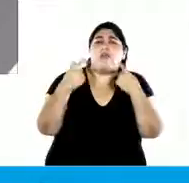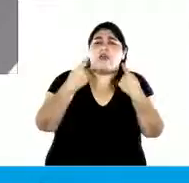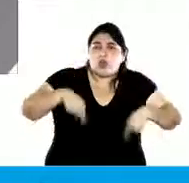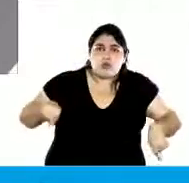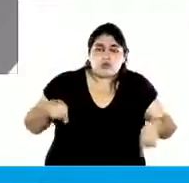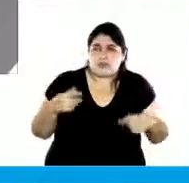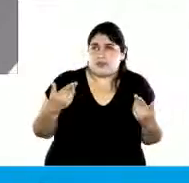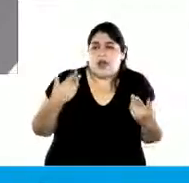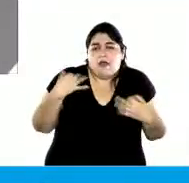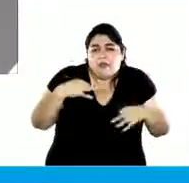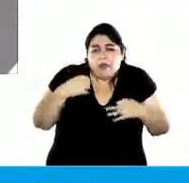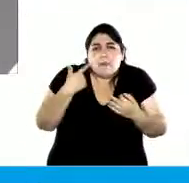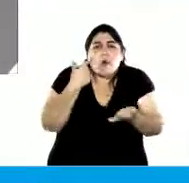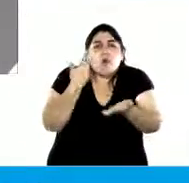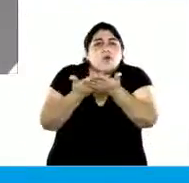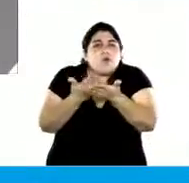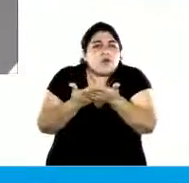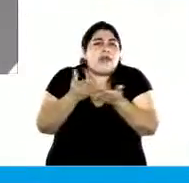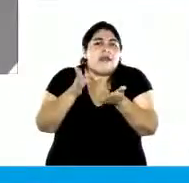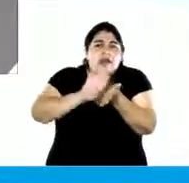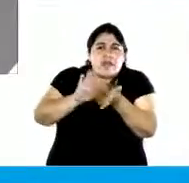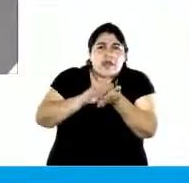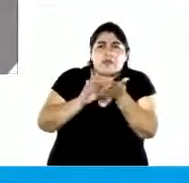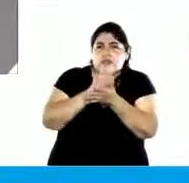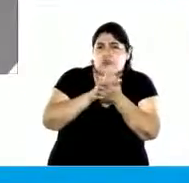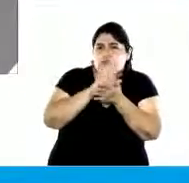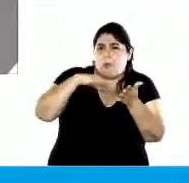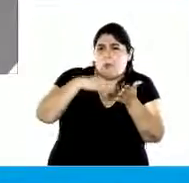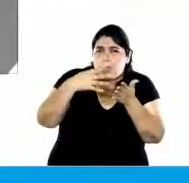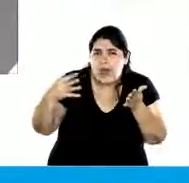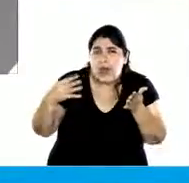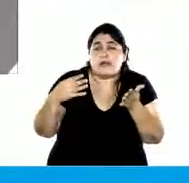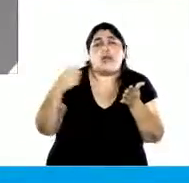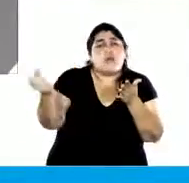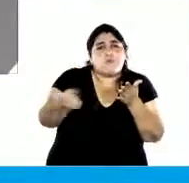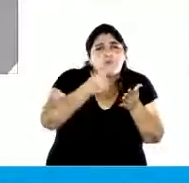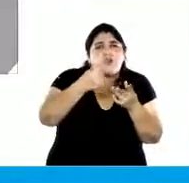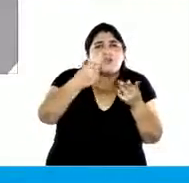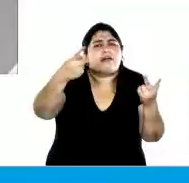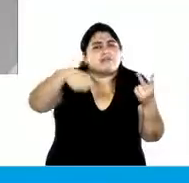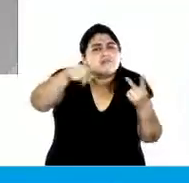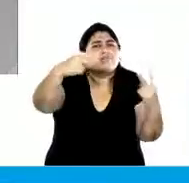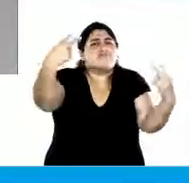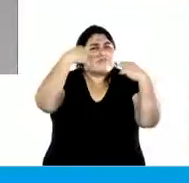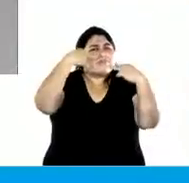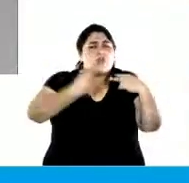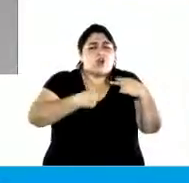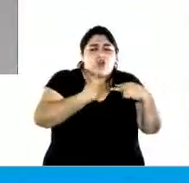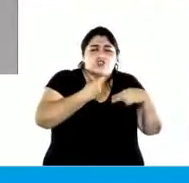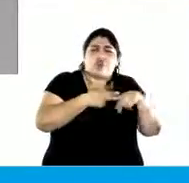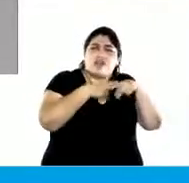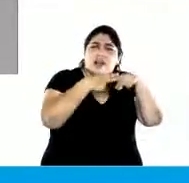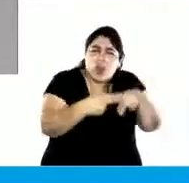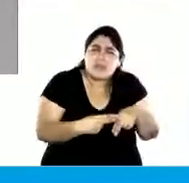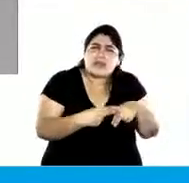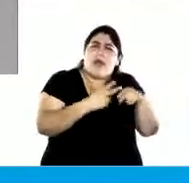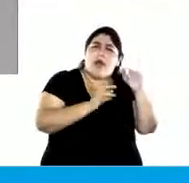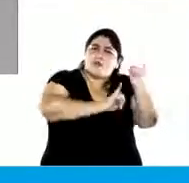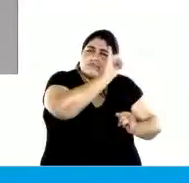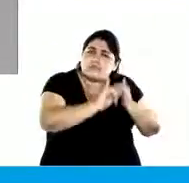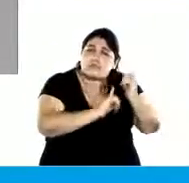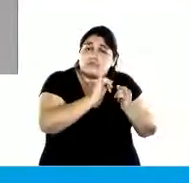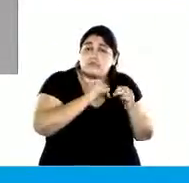que proponer una moratoria? Me parece que hubiera sido mucho mejor escucharnos, tratar los proyectos que planteamos y no ahora